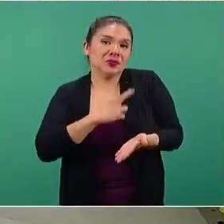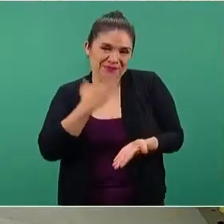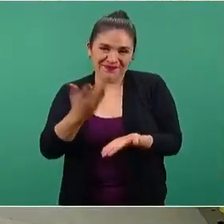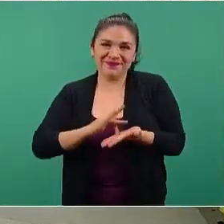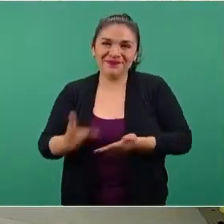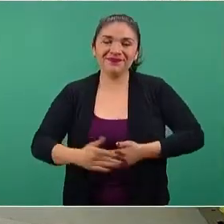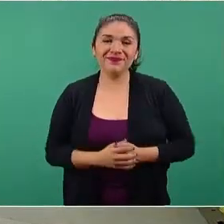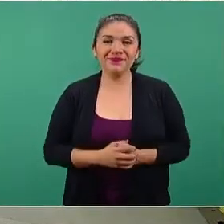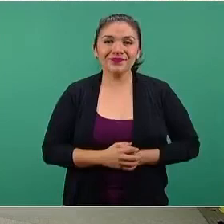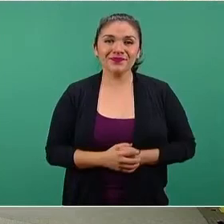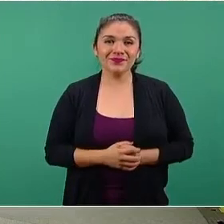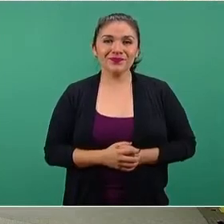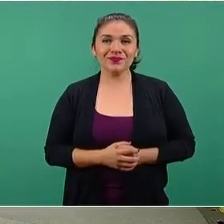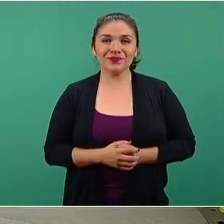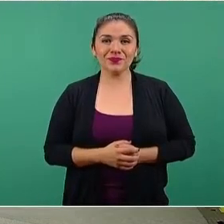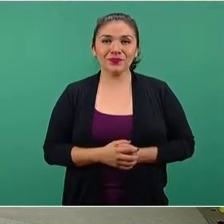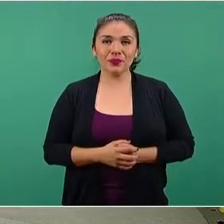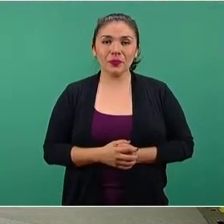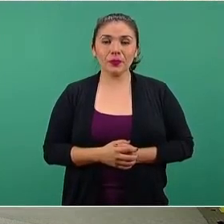Arturo.